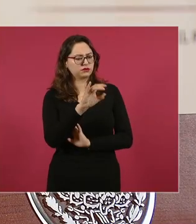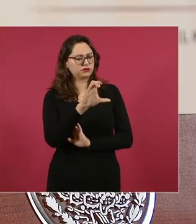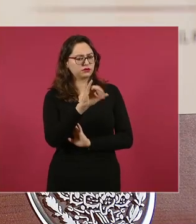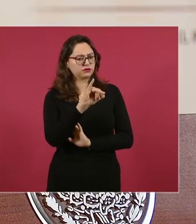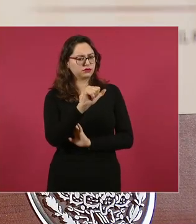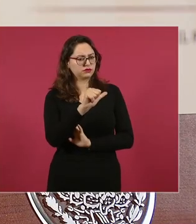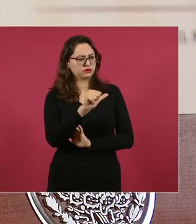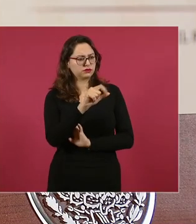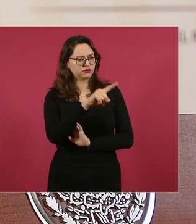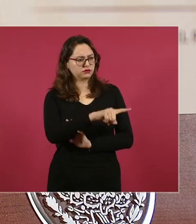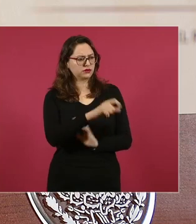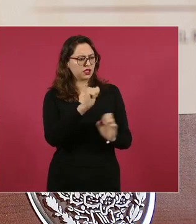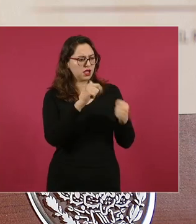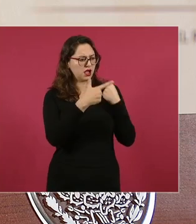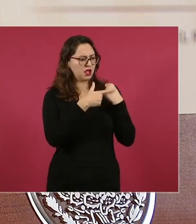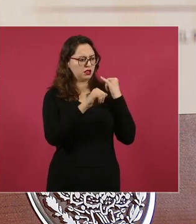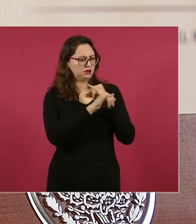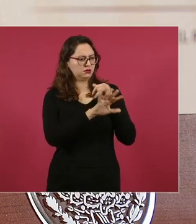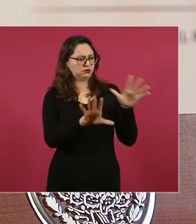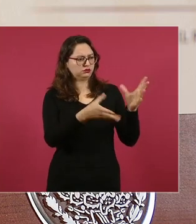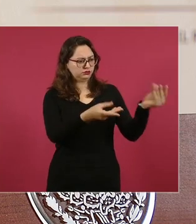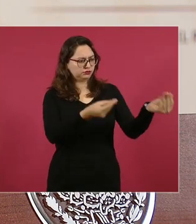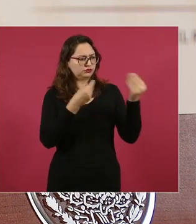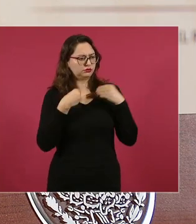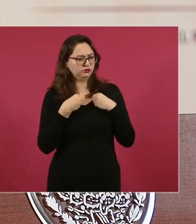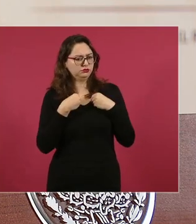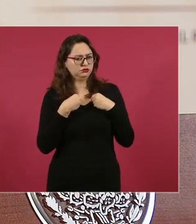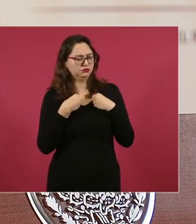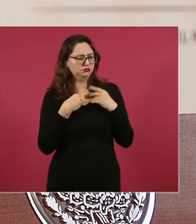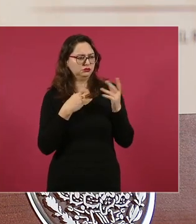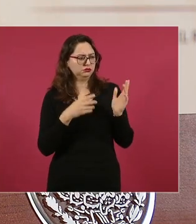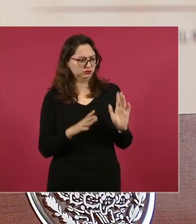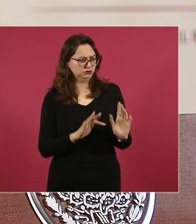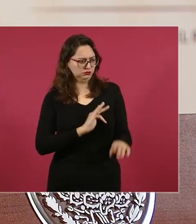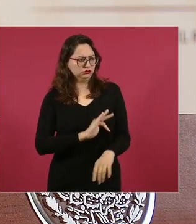presenta un reporte nuevo.